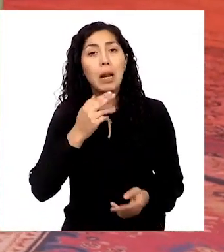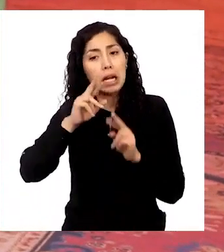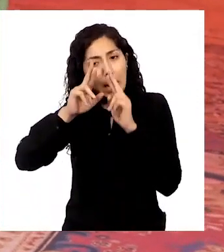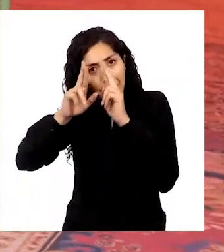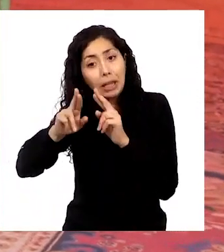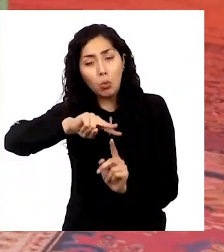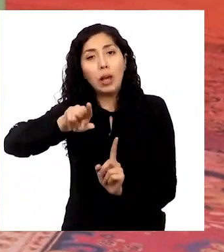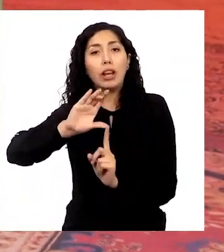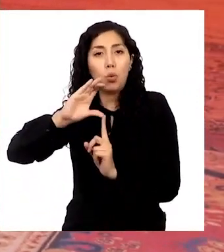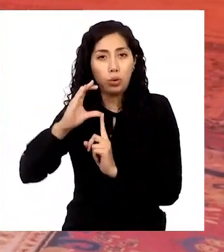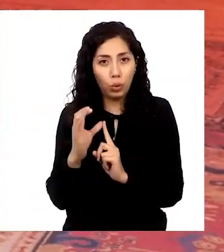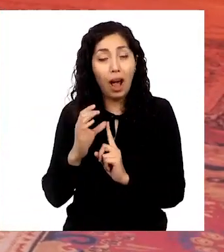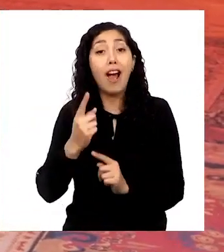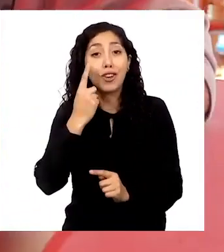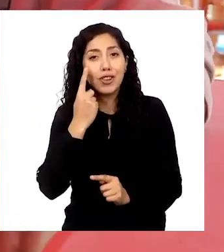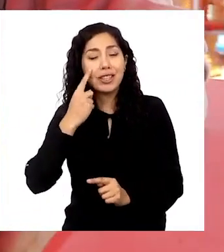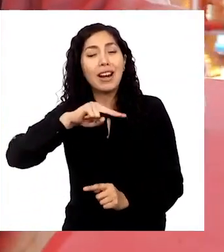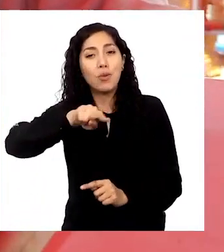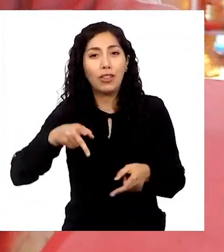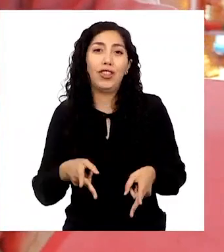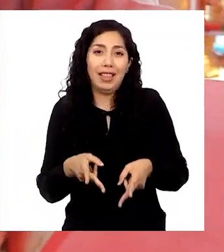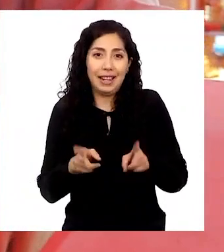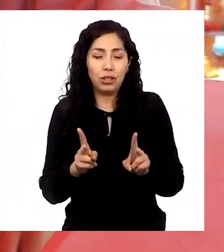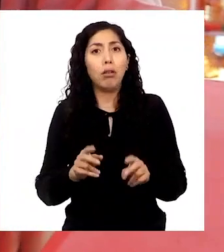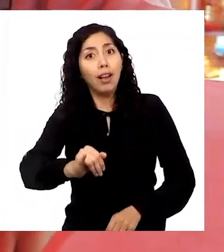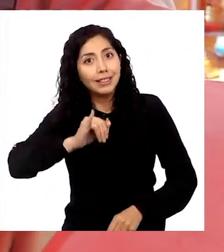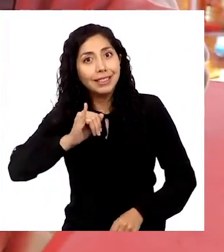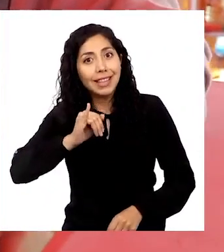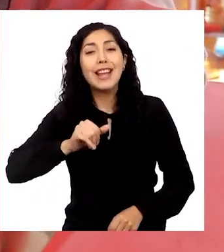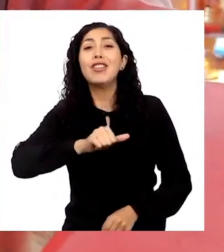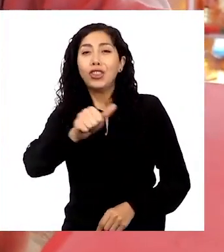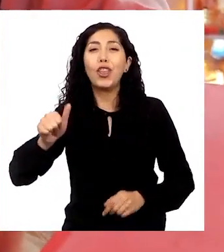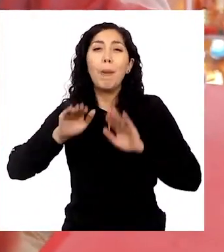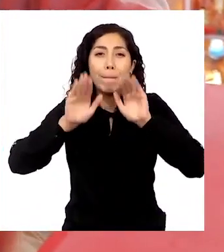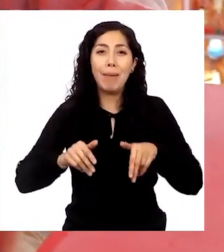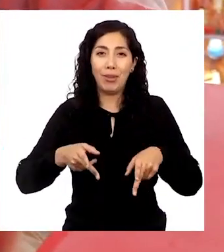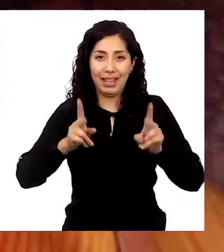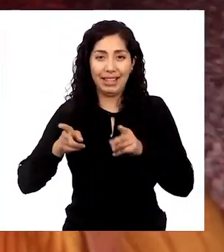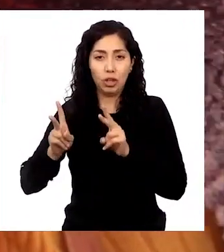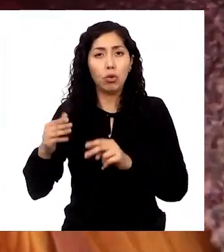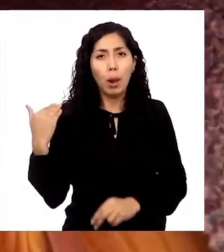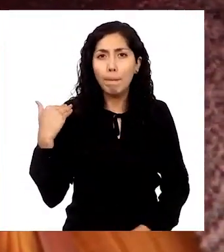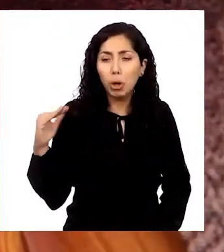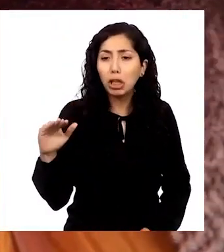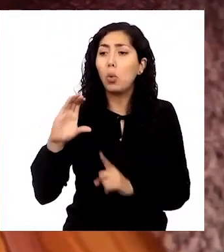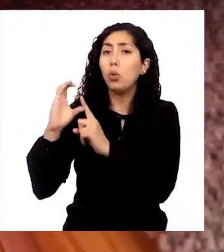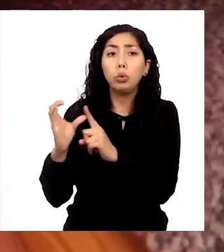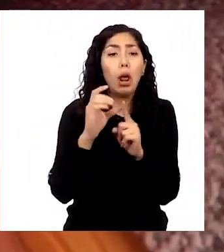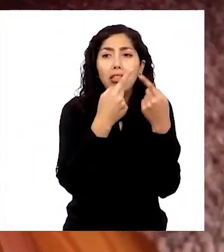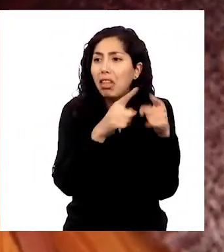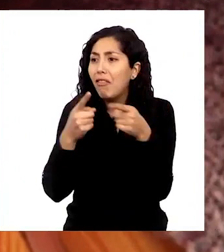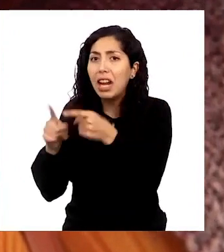que respeten nuestra cultura y a conocer nuestros derechos. ¡Así es! ¡Todos tenemos los mismos derechos! No importa si tenemos